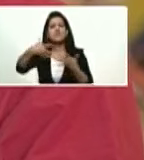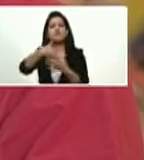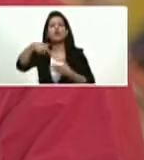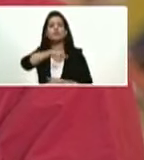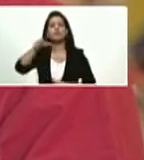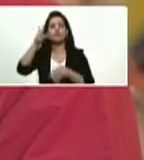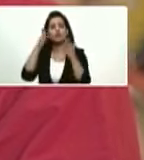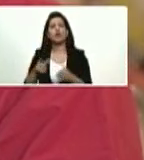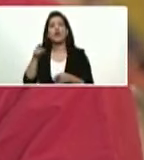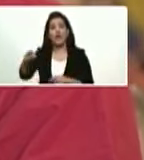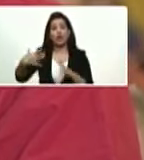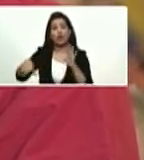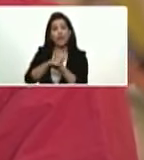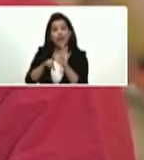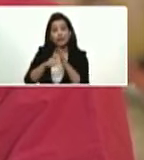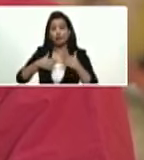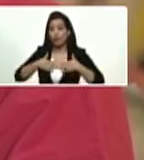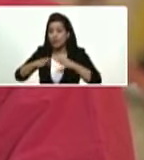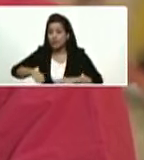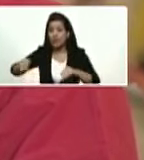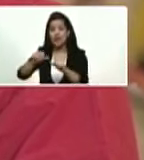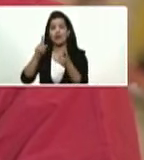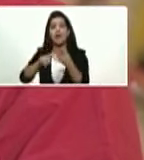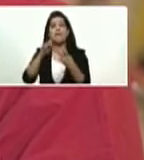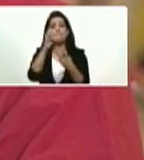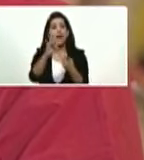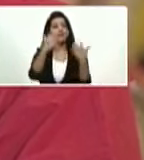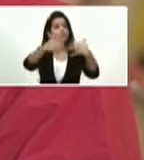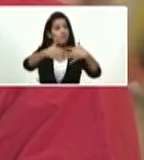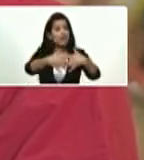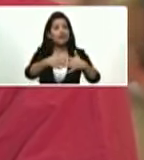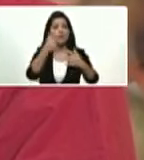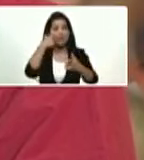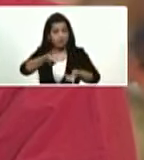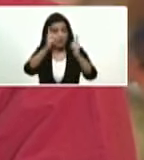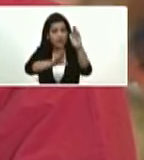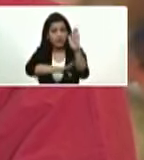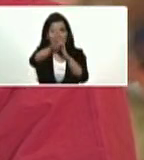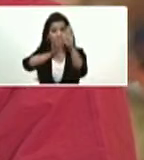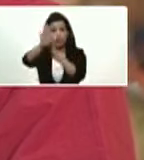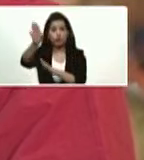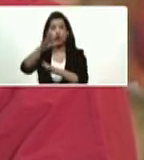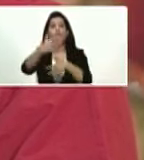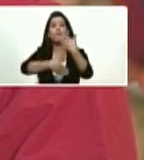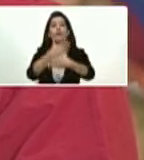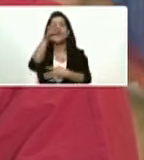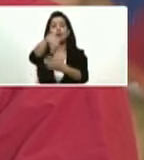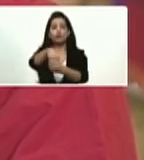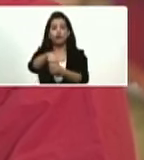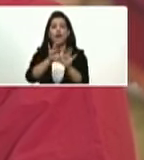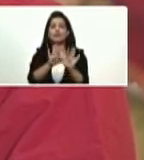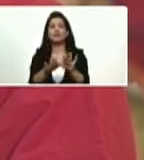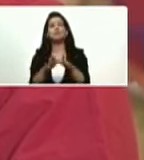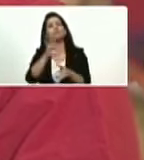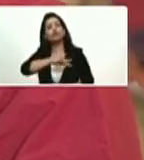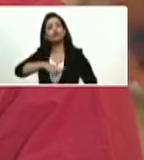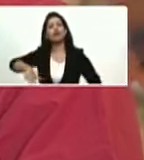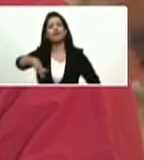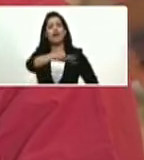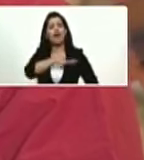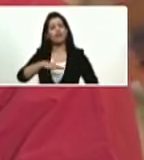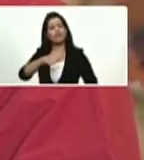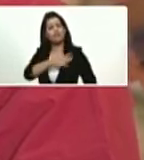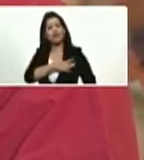las tierras, a los medios de producción, para desarrollar plenamente nuestro modelo de inclusión, base de una sociedad justa y amante de la